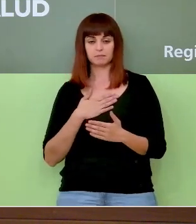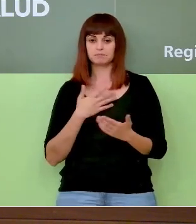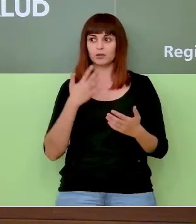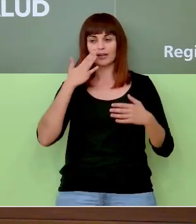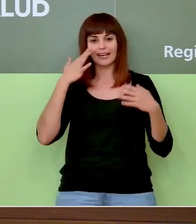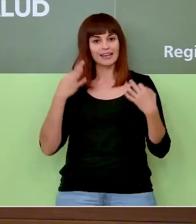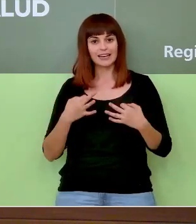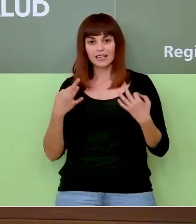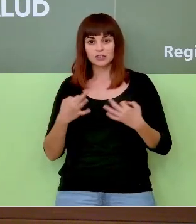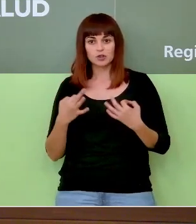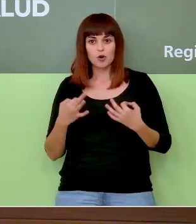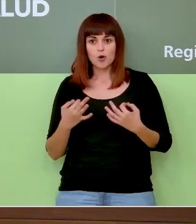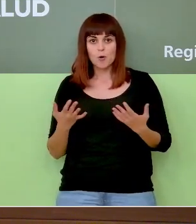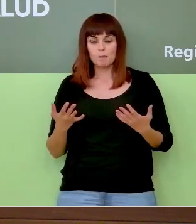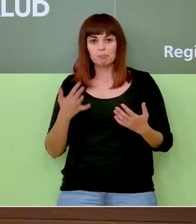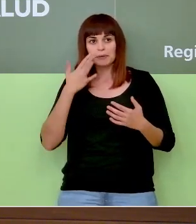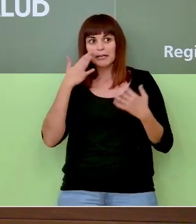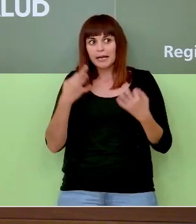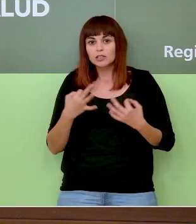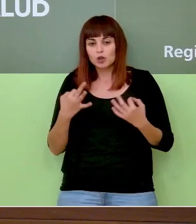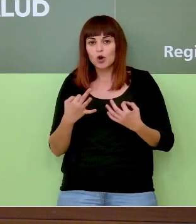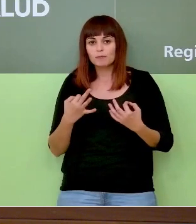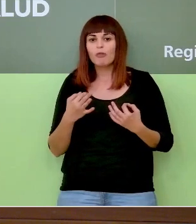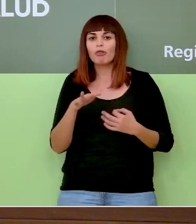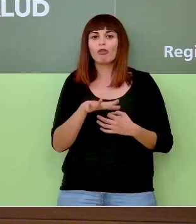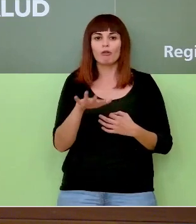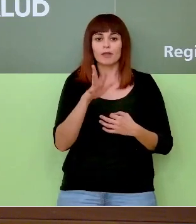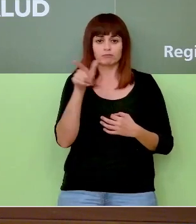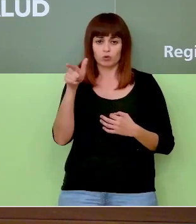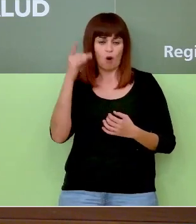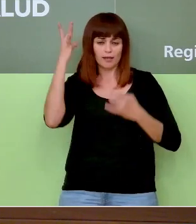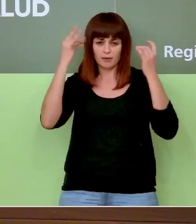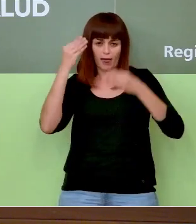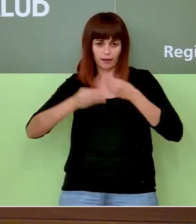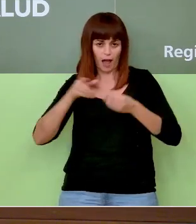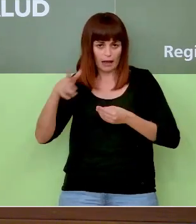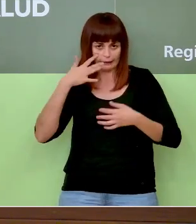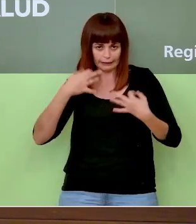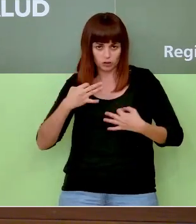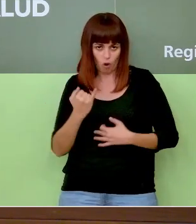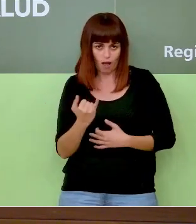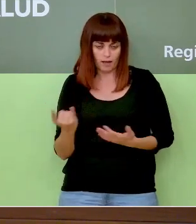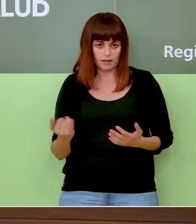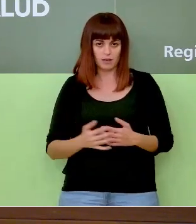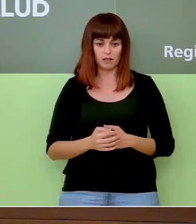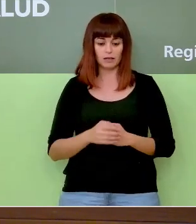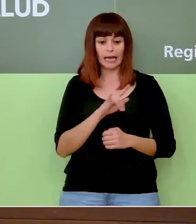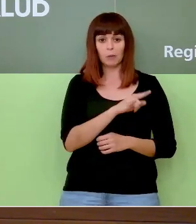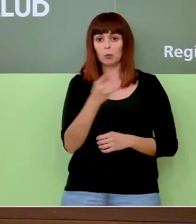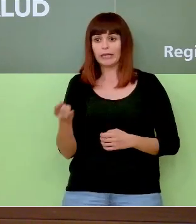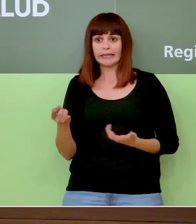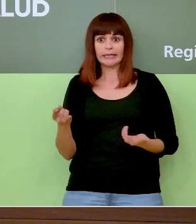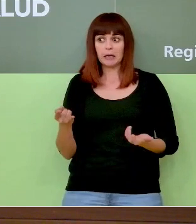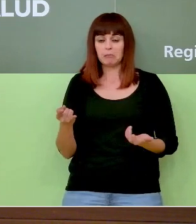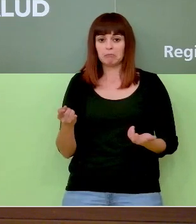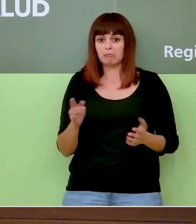no lo tienes específicamente en el puente, el riesgo lo tienes en las actividades que hagas. O sea, que el puente en sí mismo no